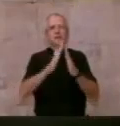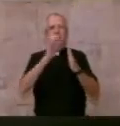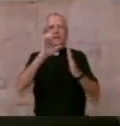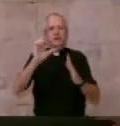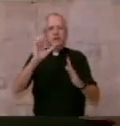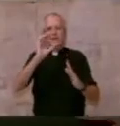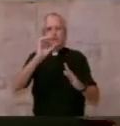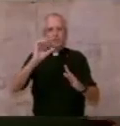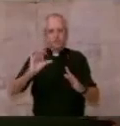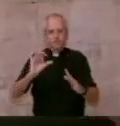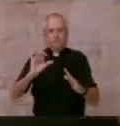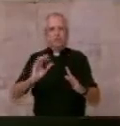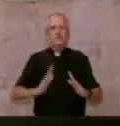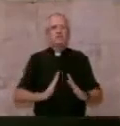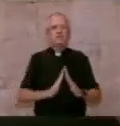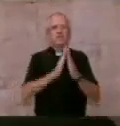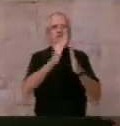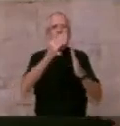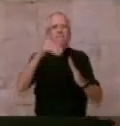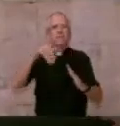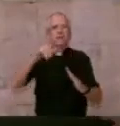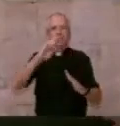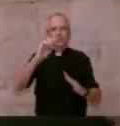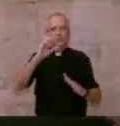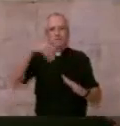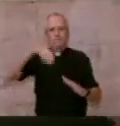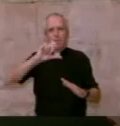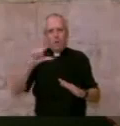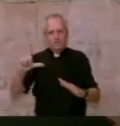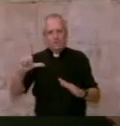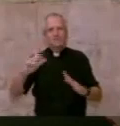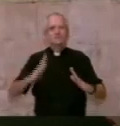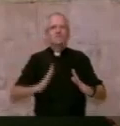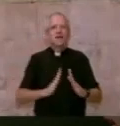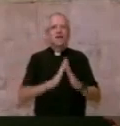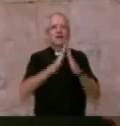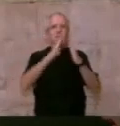Sant Enric, San Enric d'Ossó, amb Santa Maria, Santa Maria Rosa Moles,